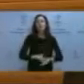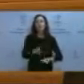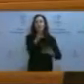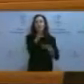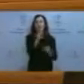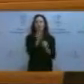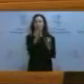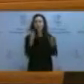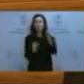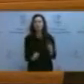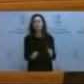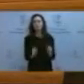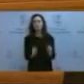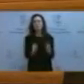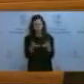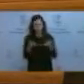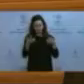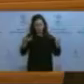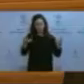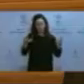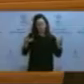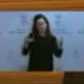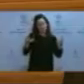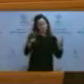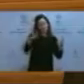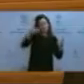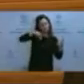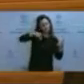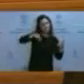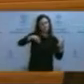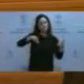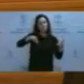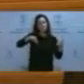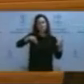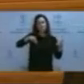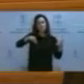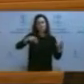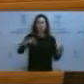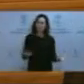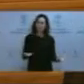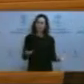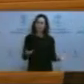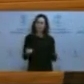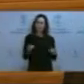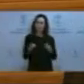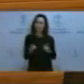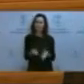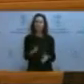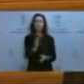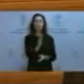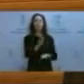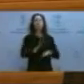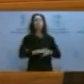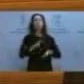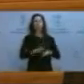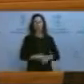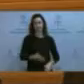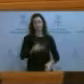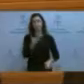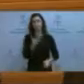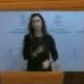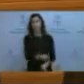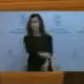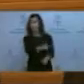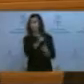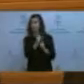esta pregunta, que usted ha tratado de dar contestación, ¿por qué preguntamos por la cuantía económica? Bueno, sé que se puede acusar este